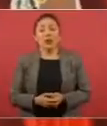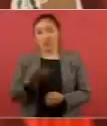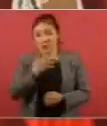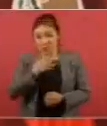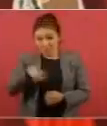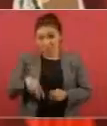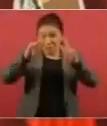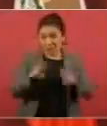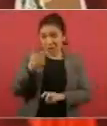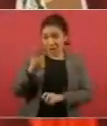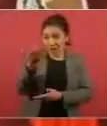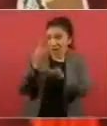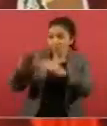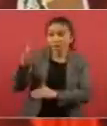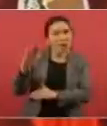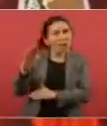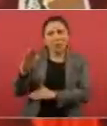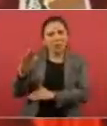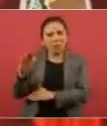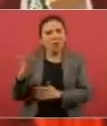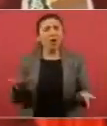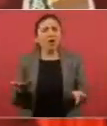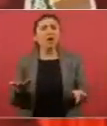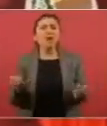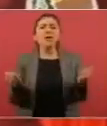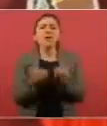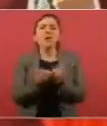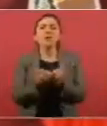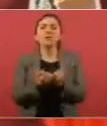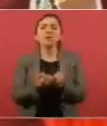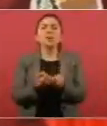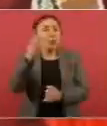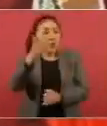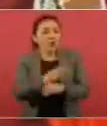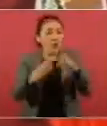económico, incluso en lo material.